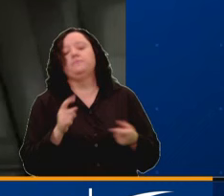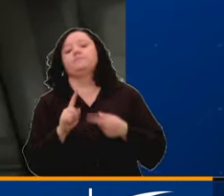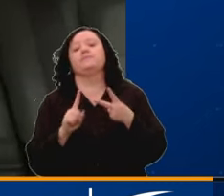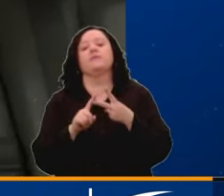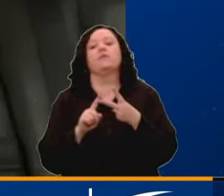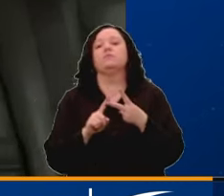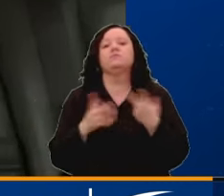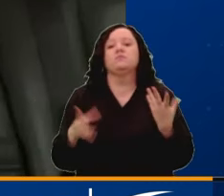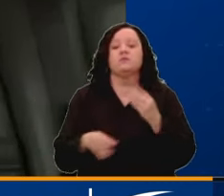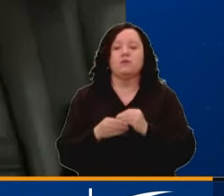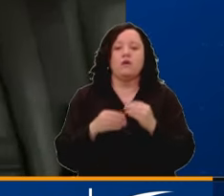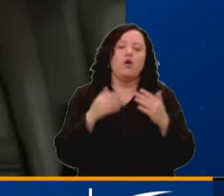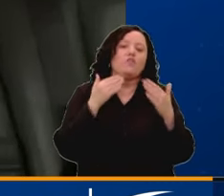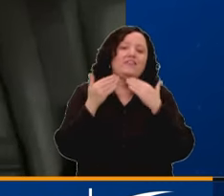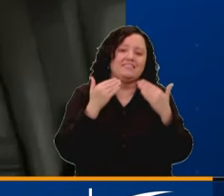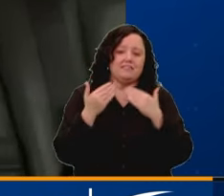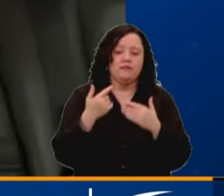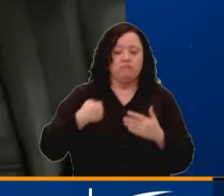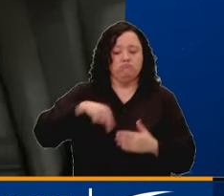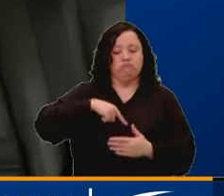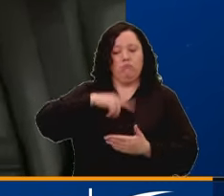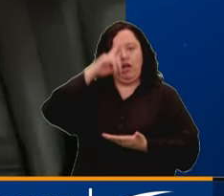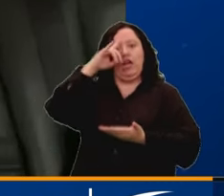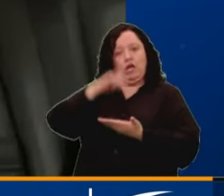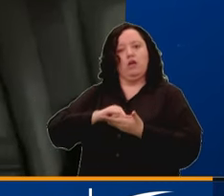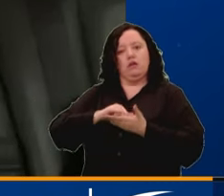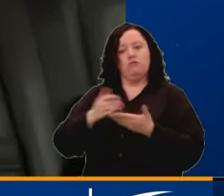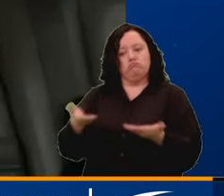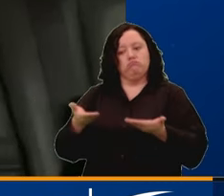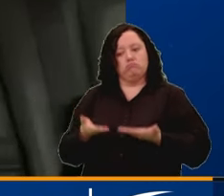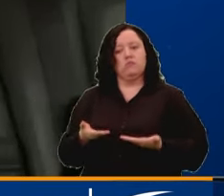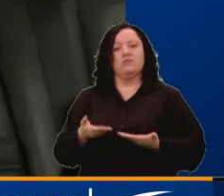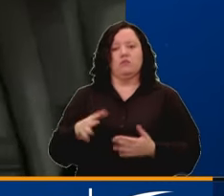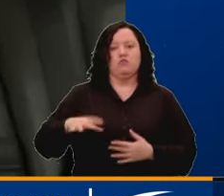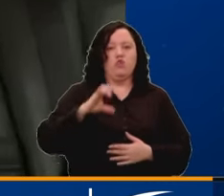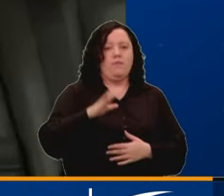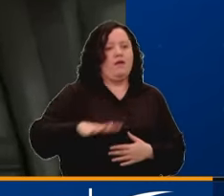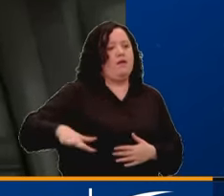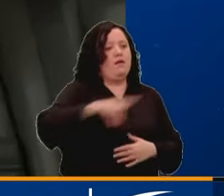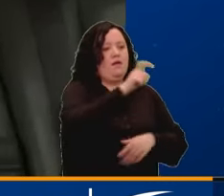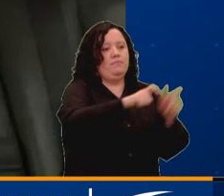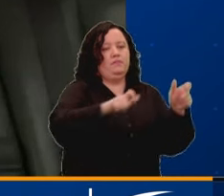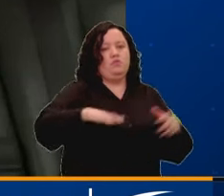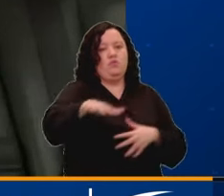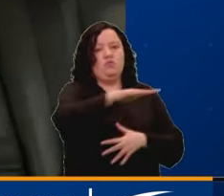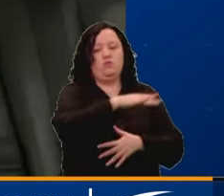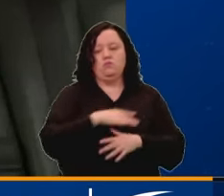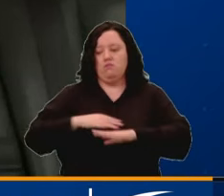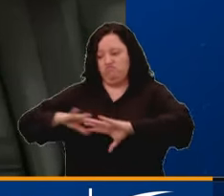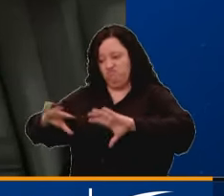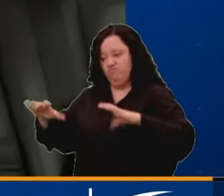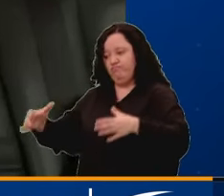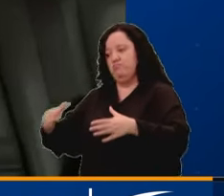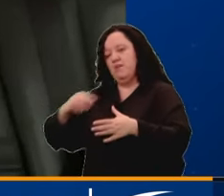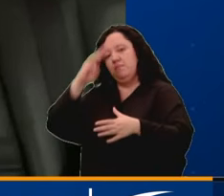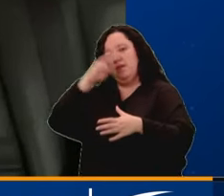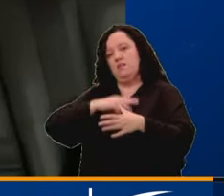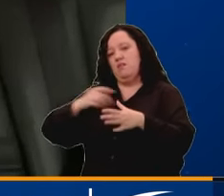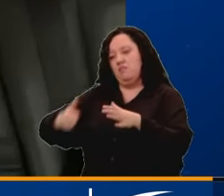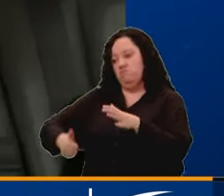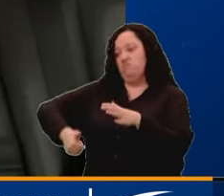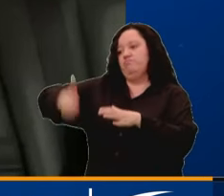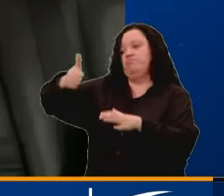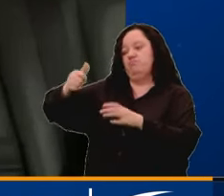generar confianza y credibilidad de todos los colombianos en que el comando general, en las manos en que